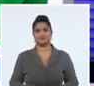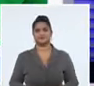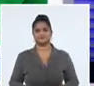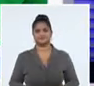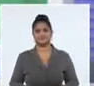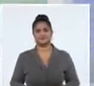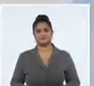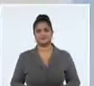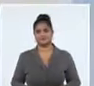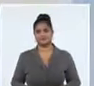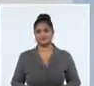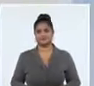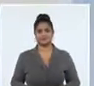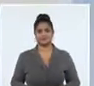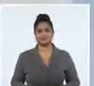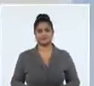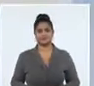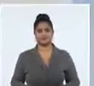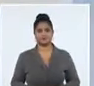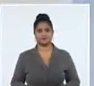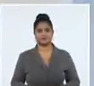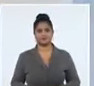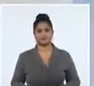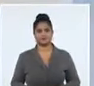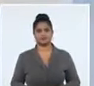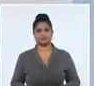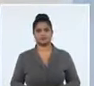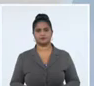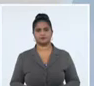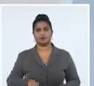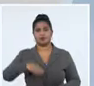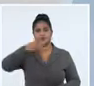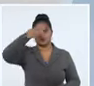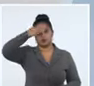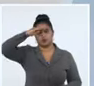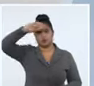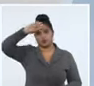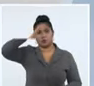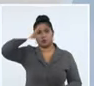Cuba, como ya habíamos informado inicialmente, con